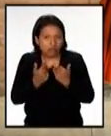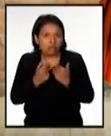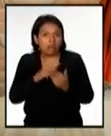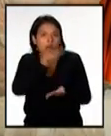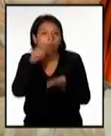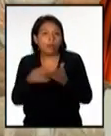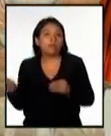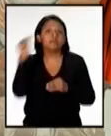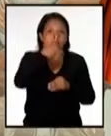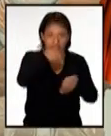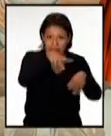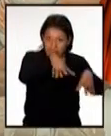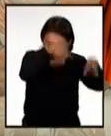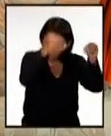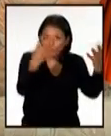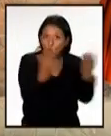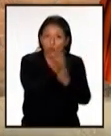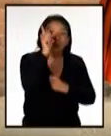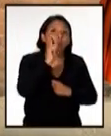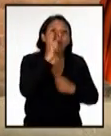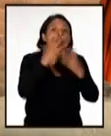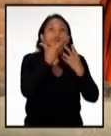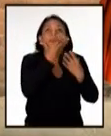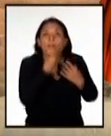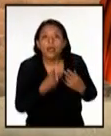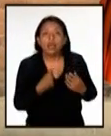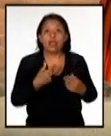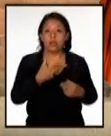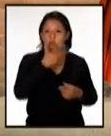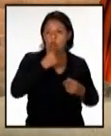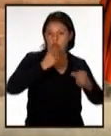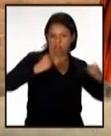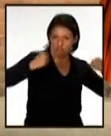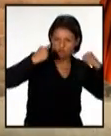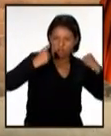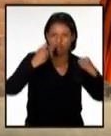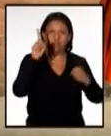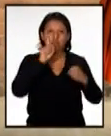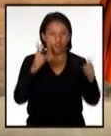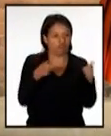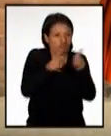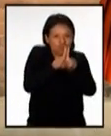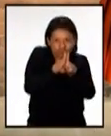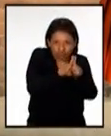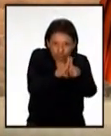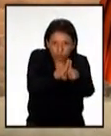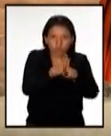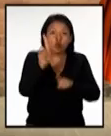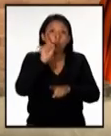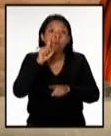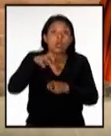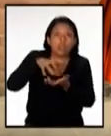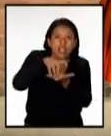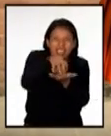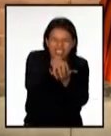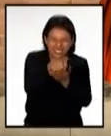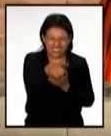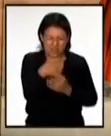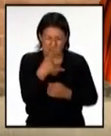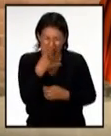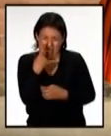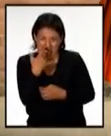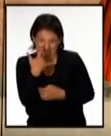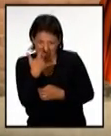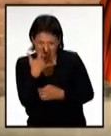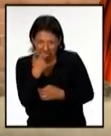circo, al lado de la mujer barbuda, el hombre más fuerte, las siamesas, la mujer araña y todos esos